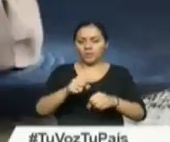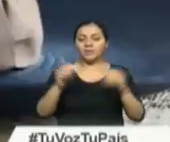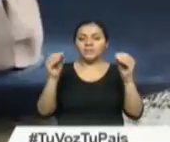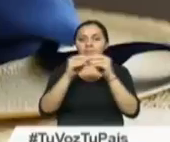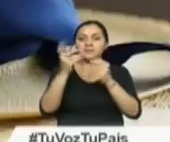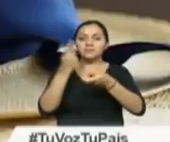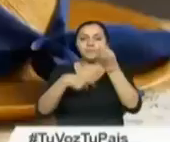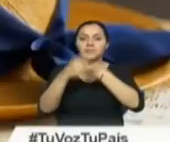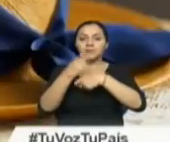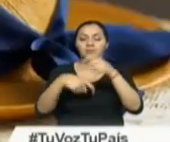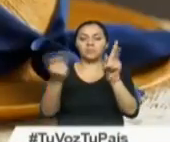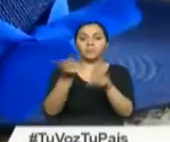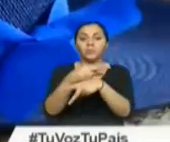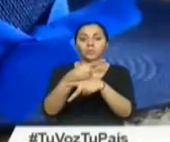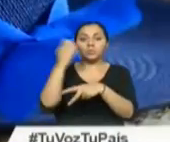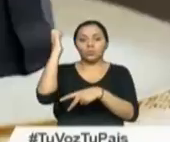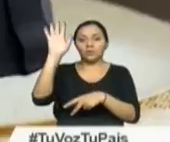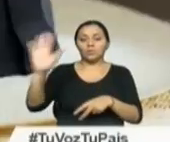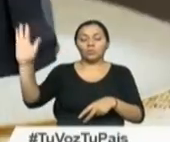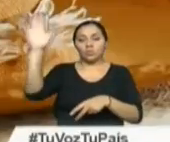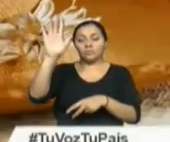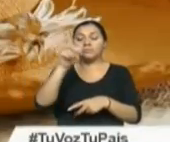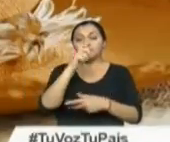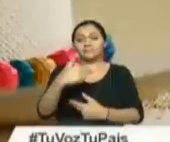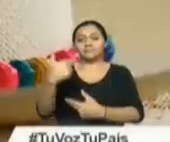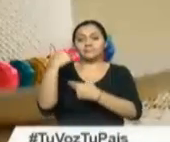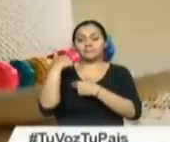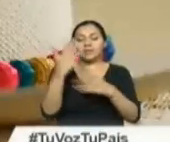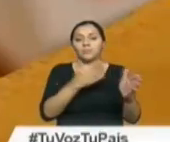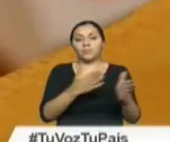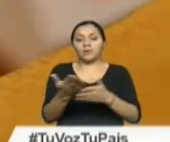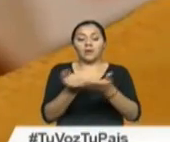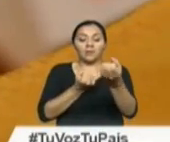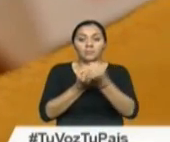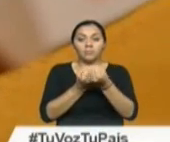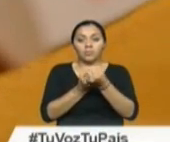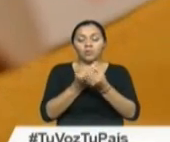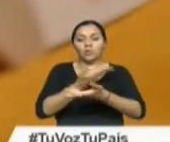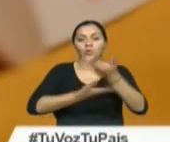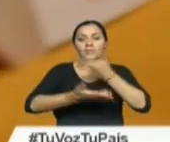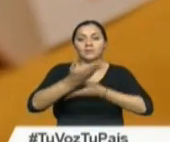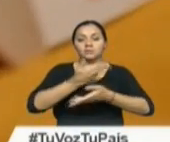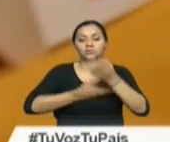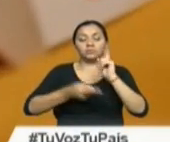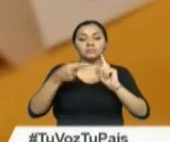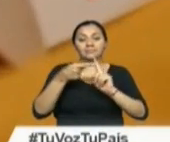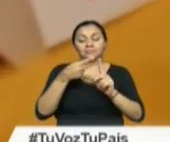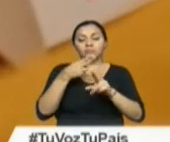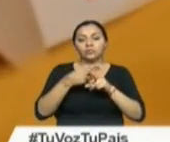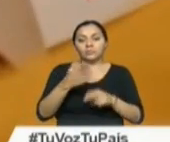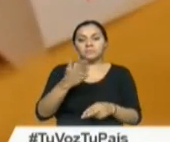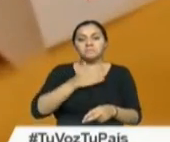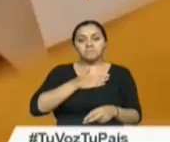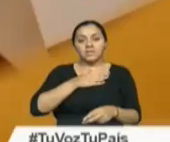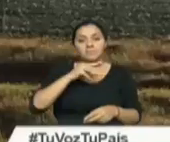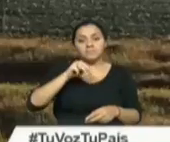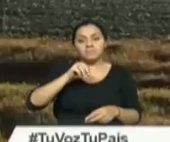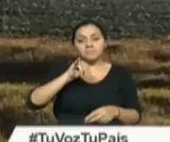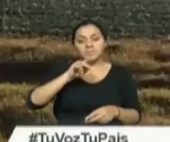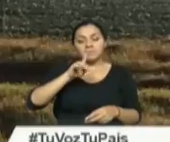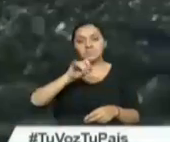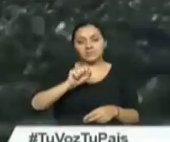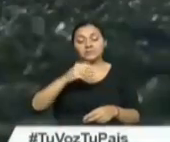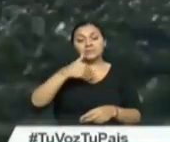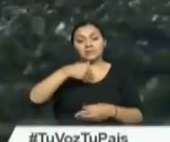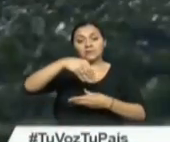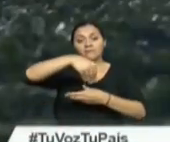sus exportaciones a la Unión Europea a través del programa de apoyo al sector de comercio en Ecuador para MIPYMES, que cuenta con un fondo de